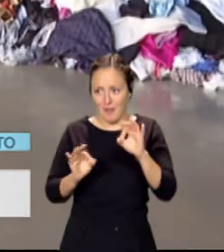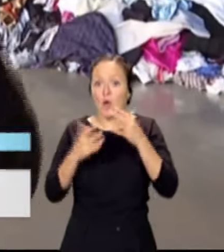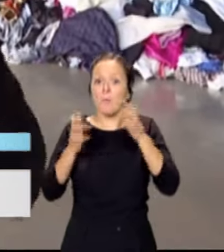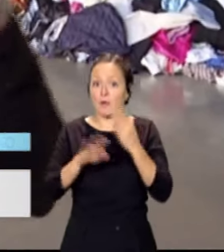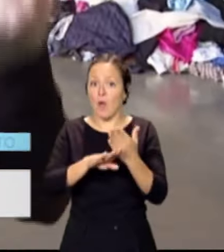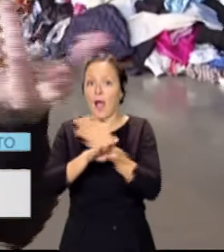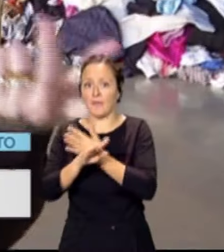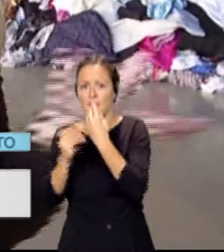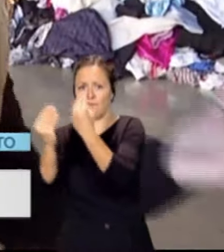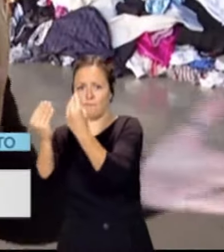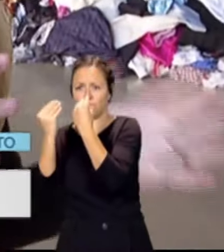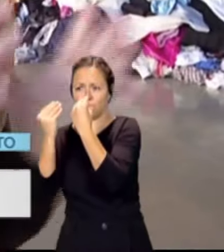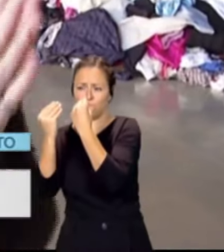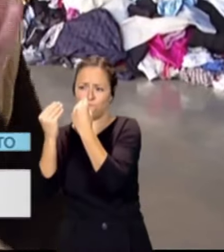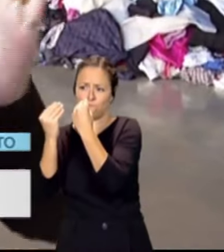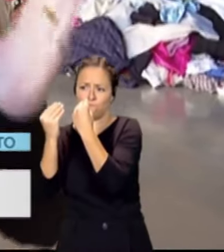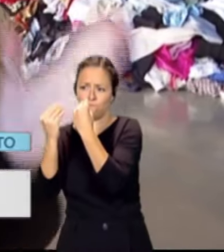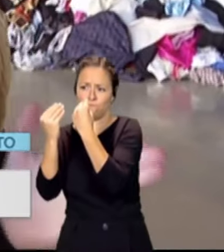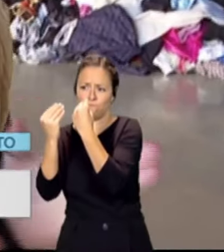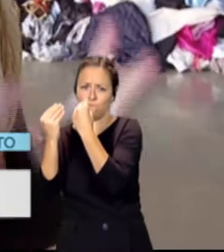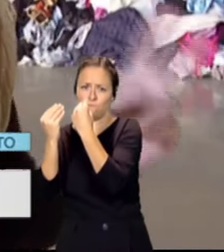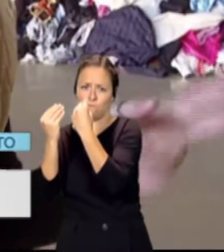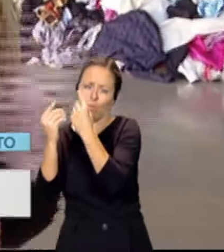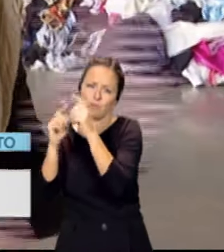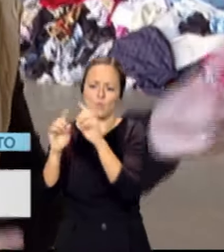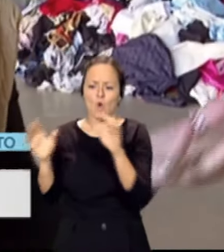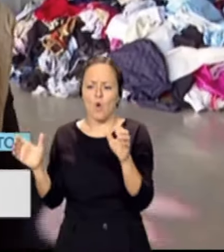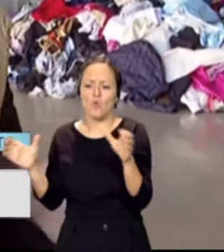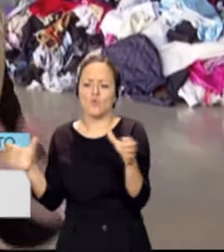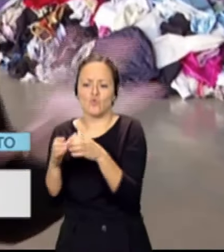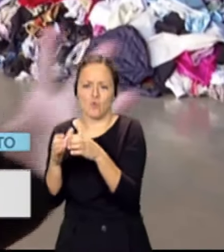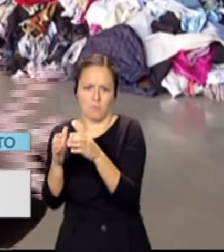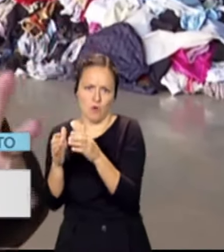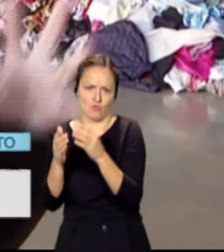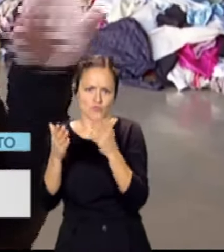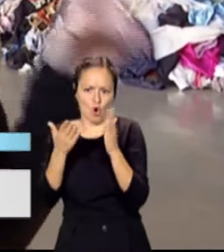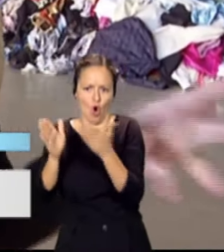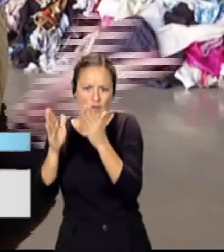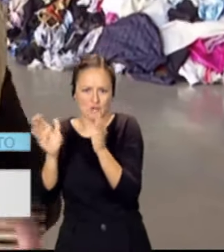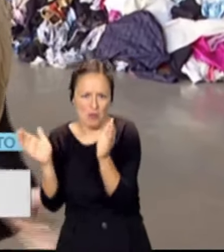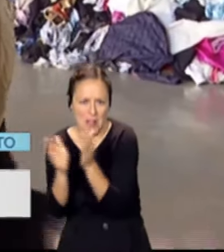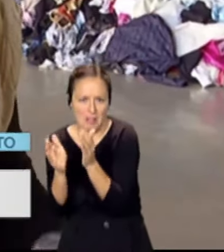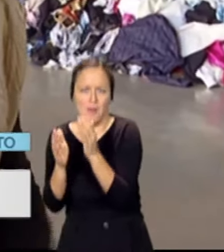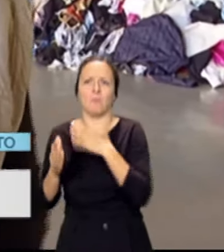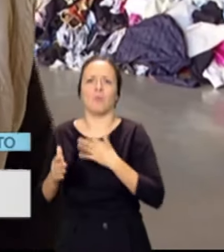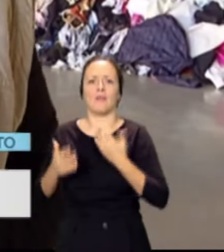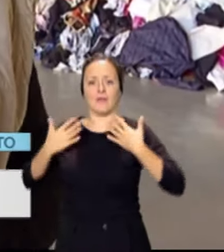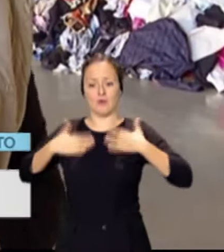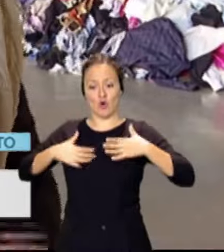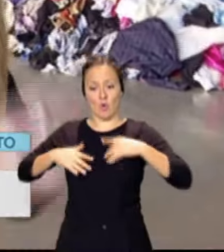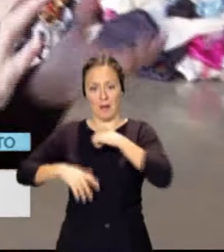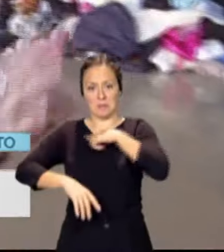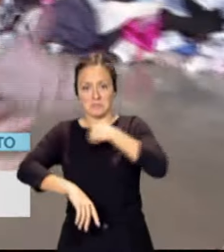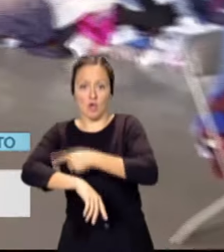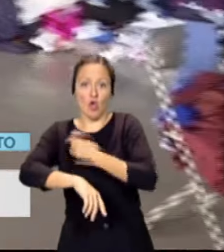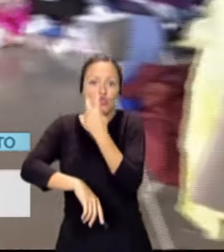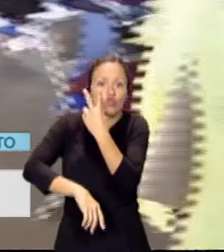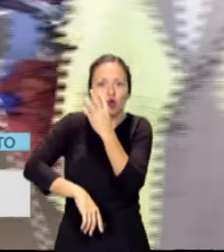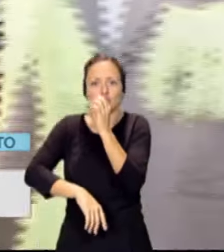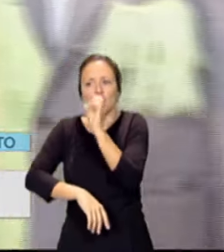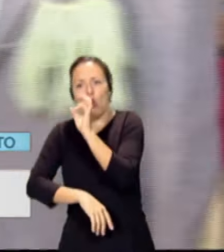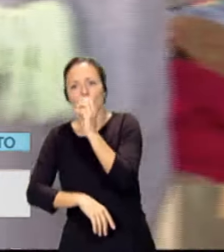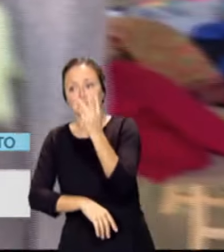una cápsula es pues una pequeña colección que Pues a lo mejor consiste en dos o tres prendas y eh Me